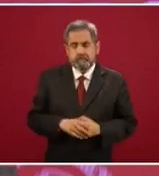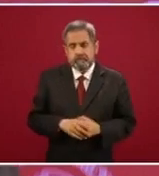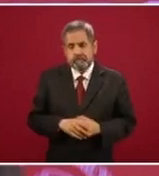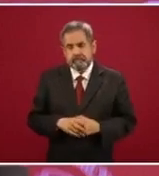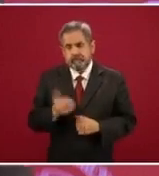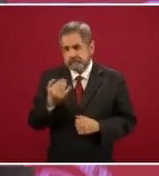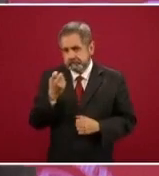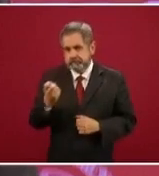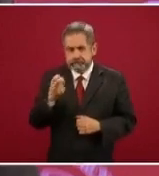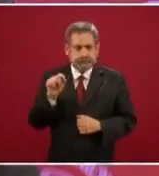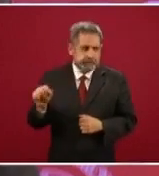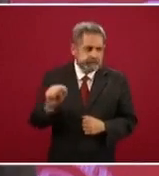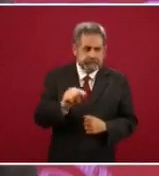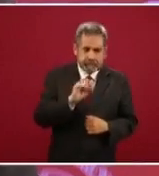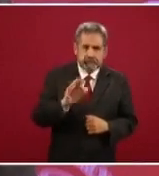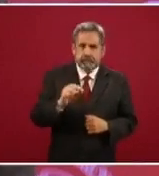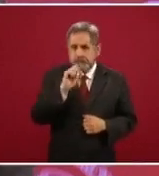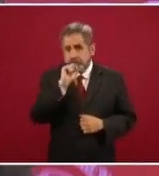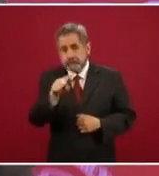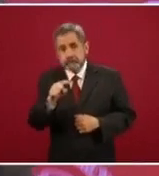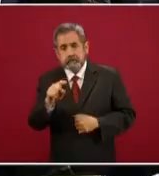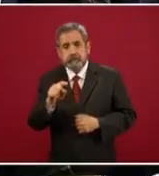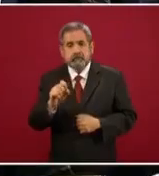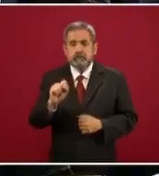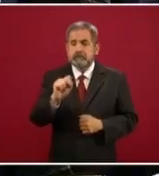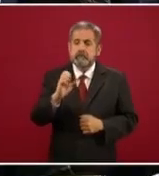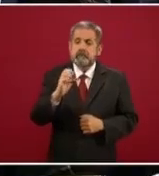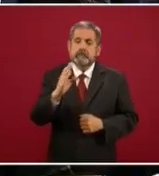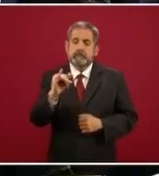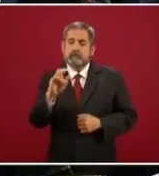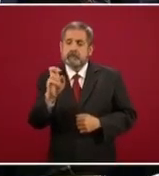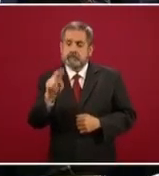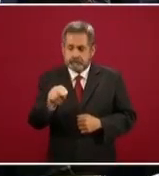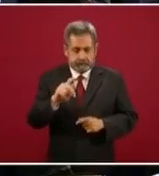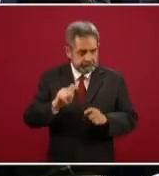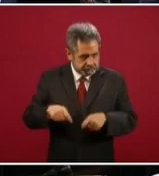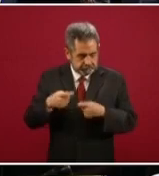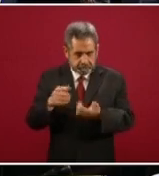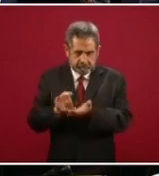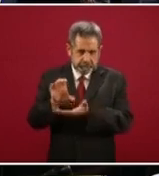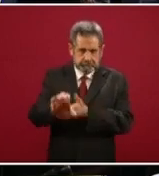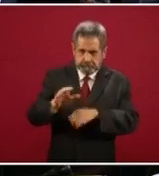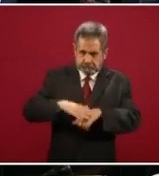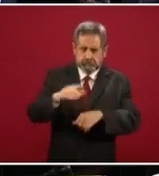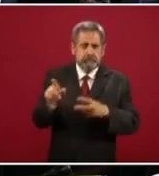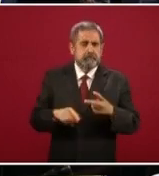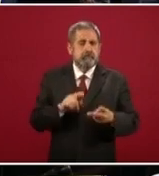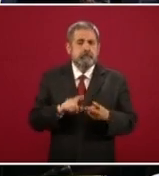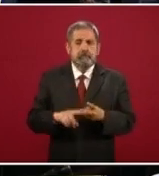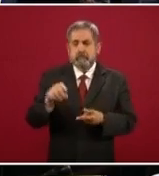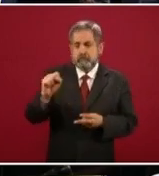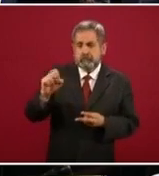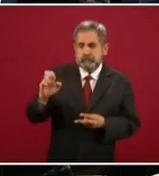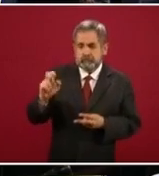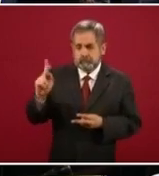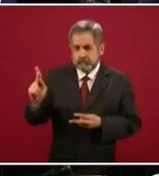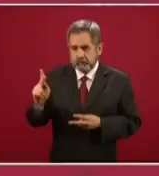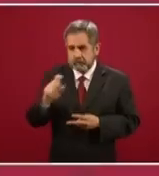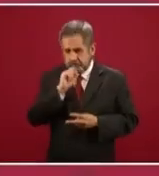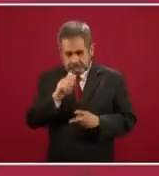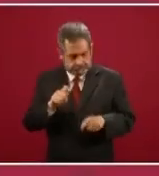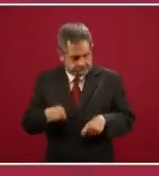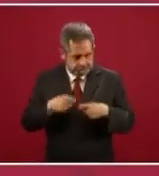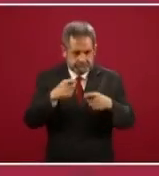Y así la Secretaría de Bienestar, la Secretaría de Educación,